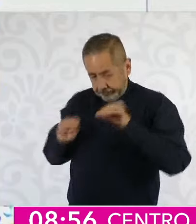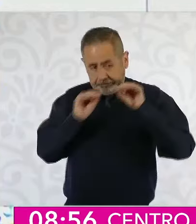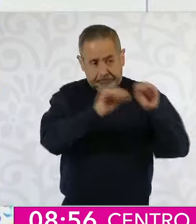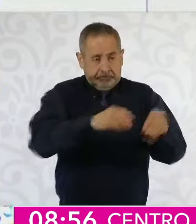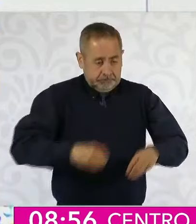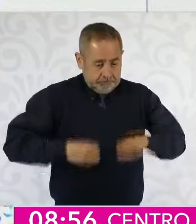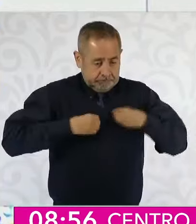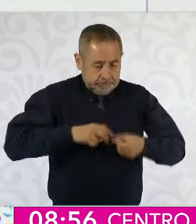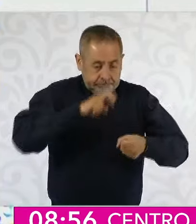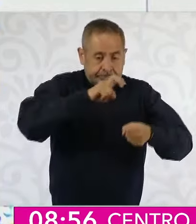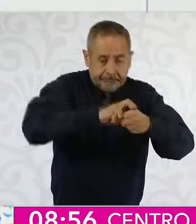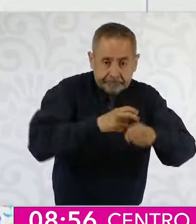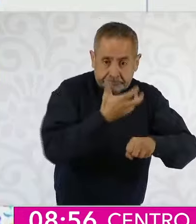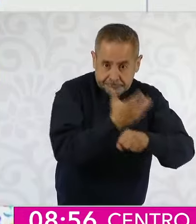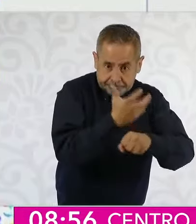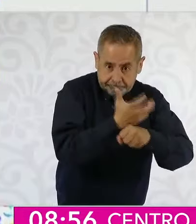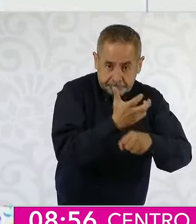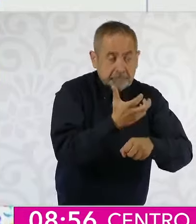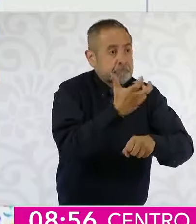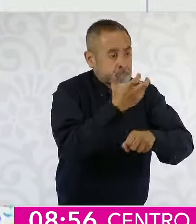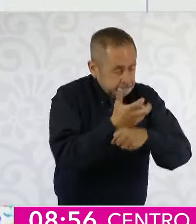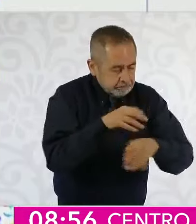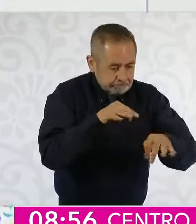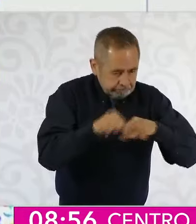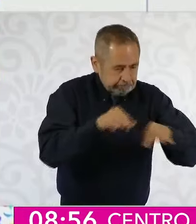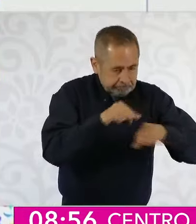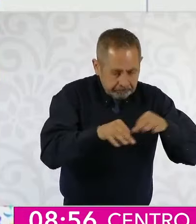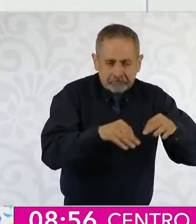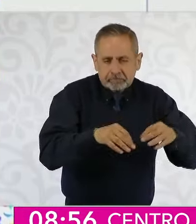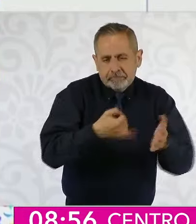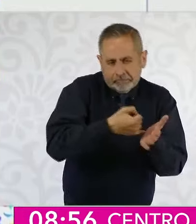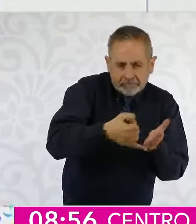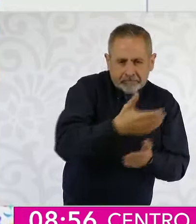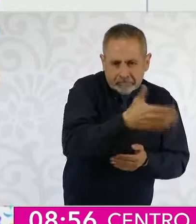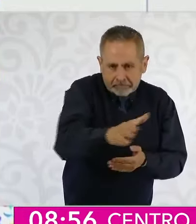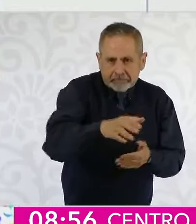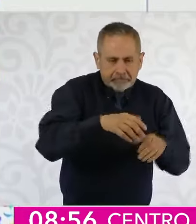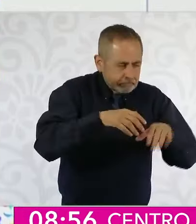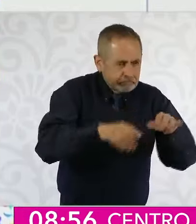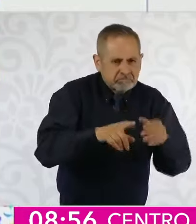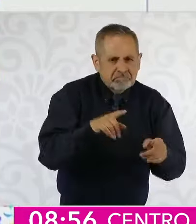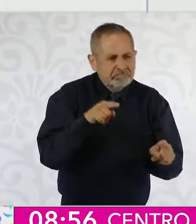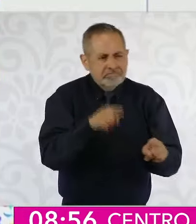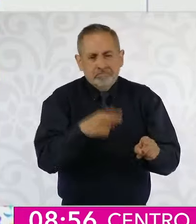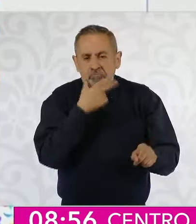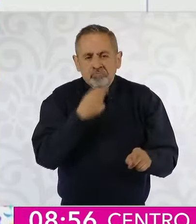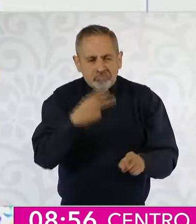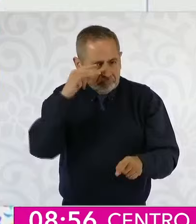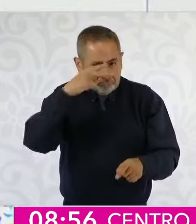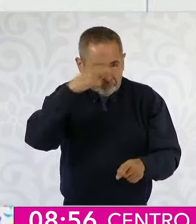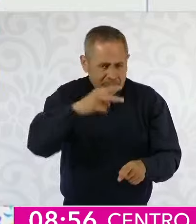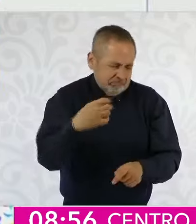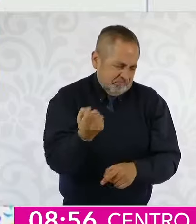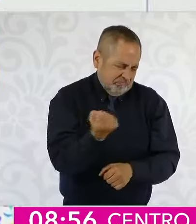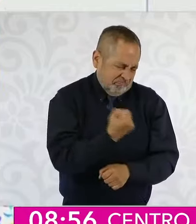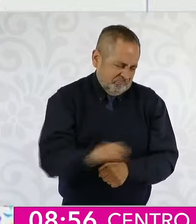Desde las y los trabajadores del campo, que son de primera,